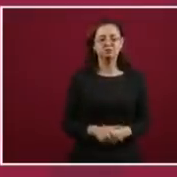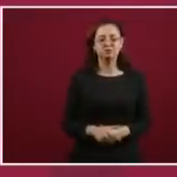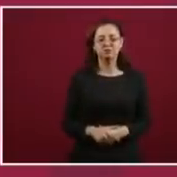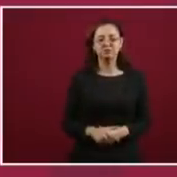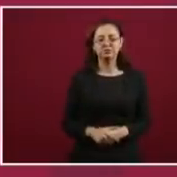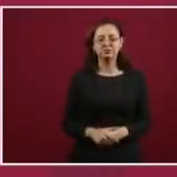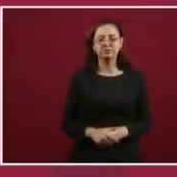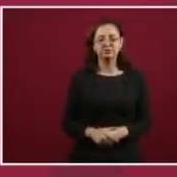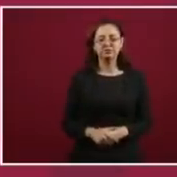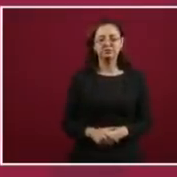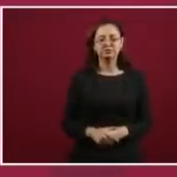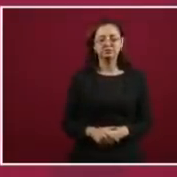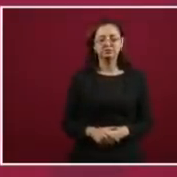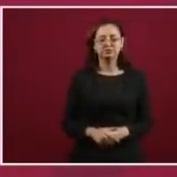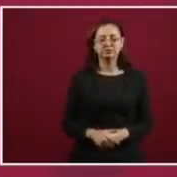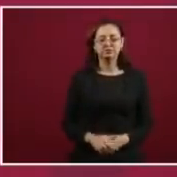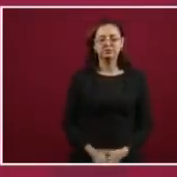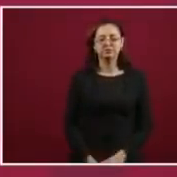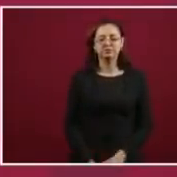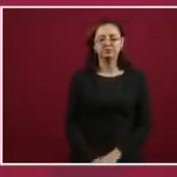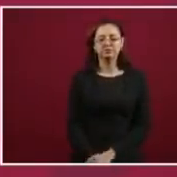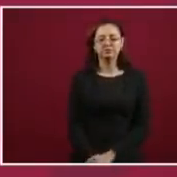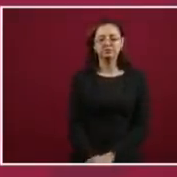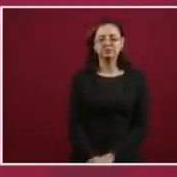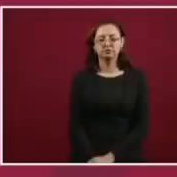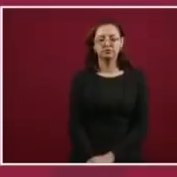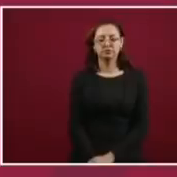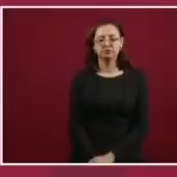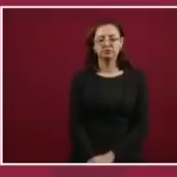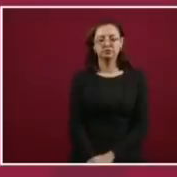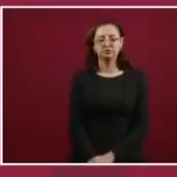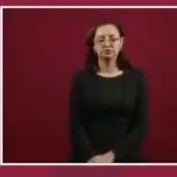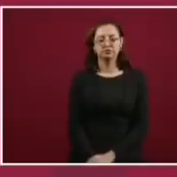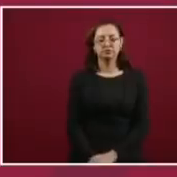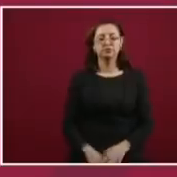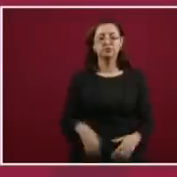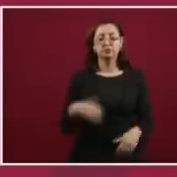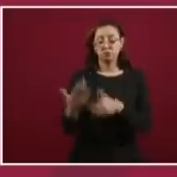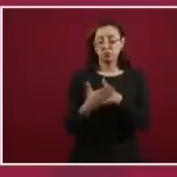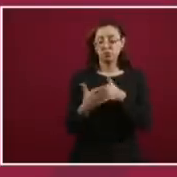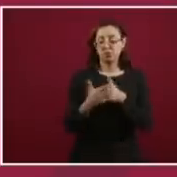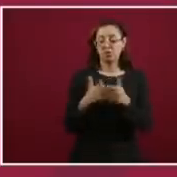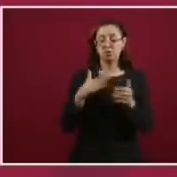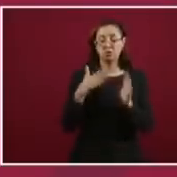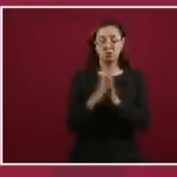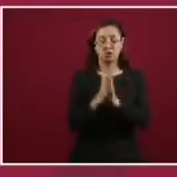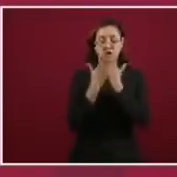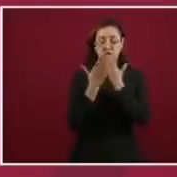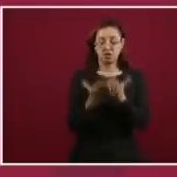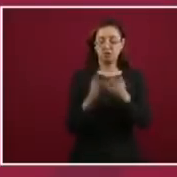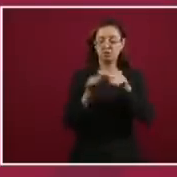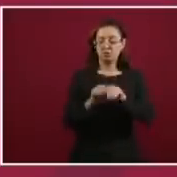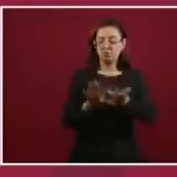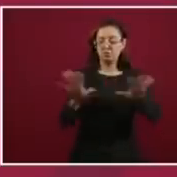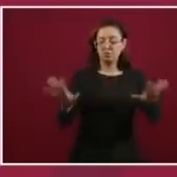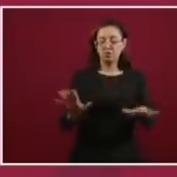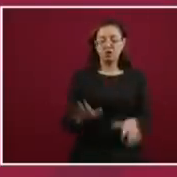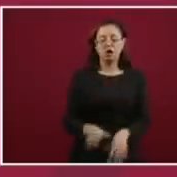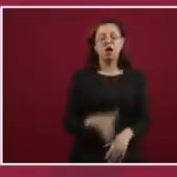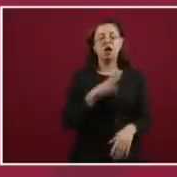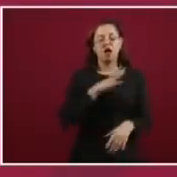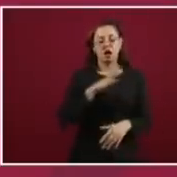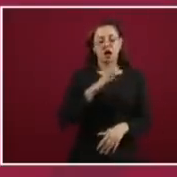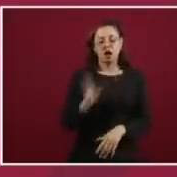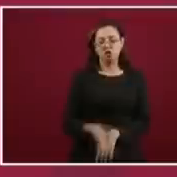entonces en el libro trato eso son dos capítulos iniciales